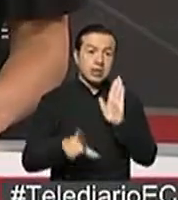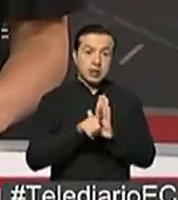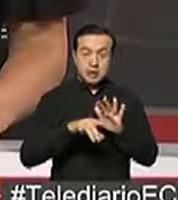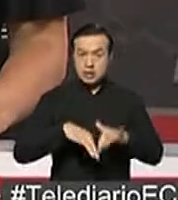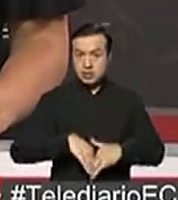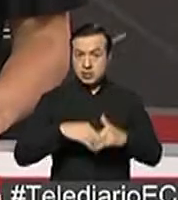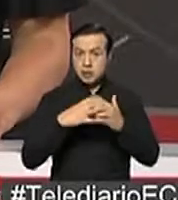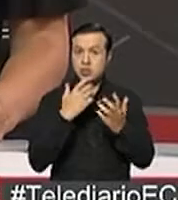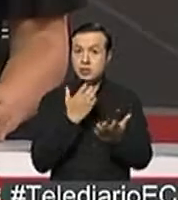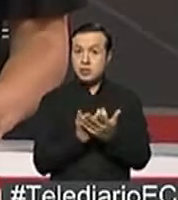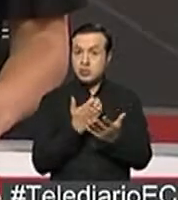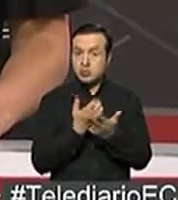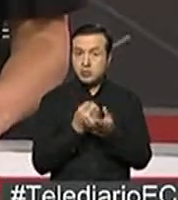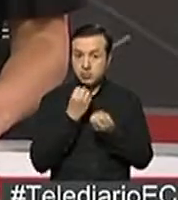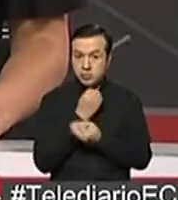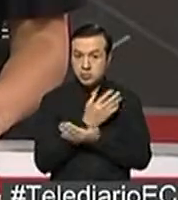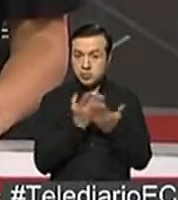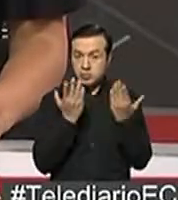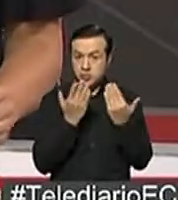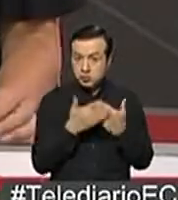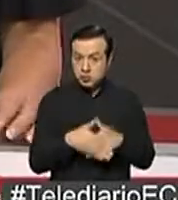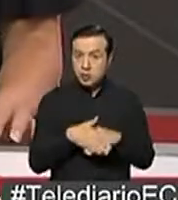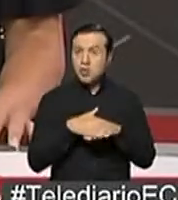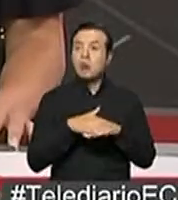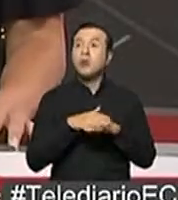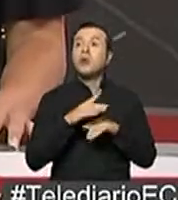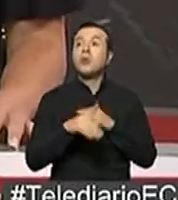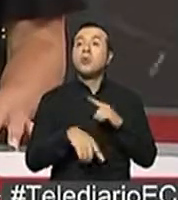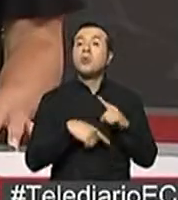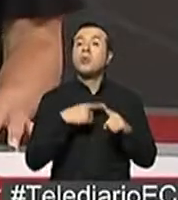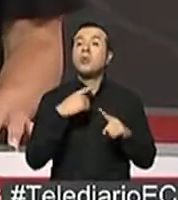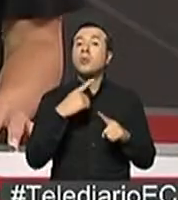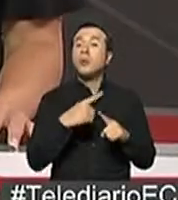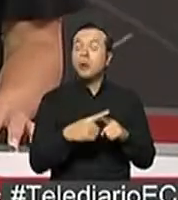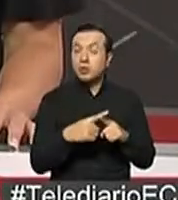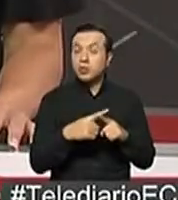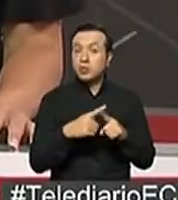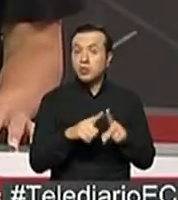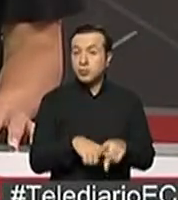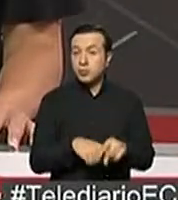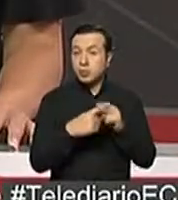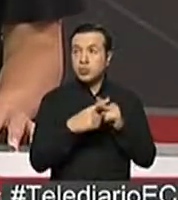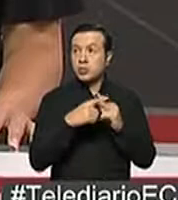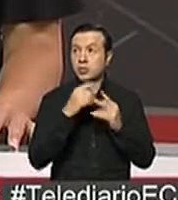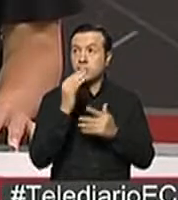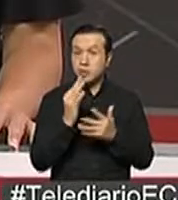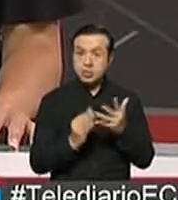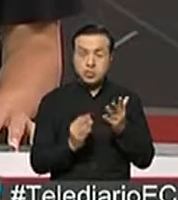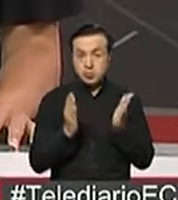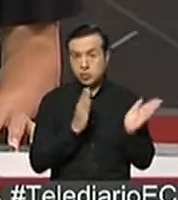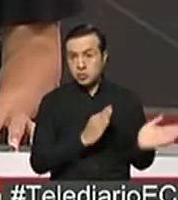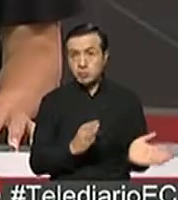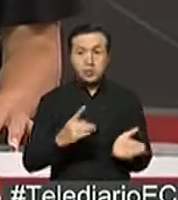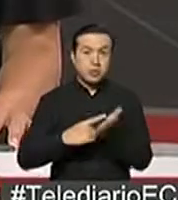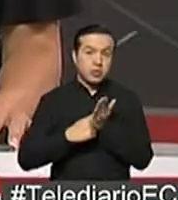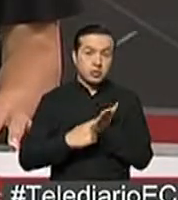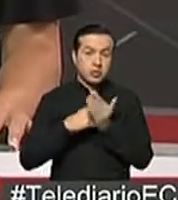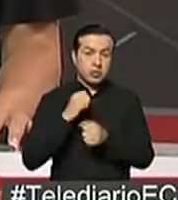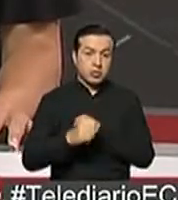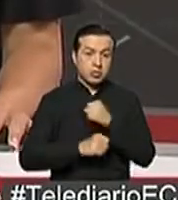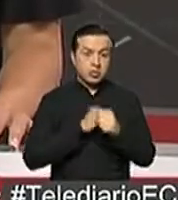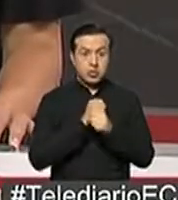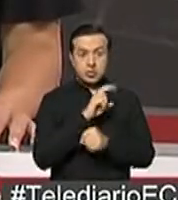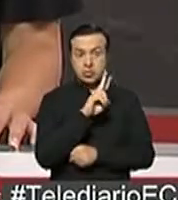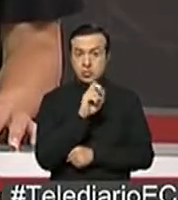Crecimiento Económico. Se prevé cerrar el análisis de este proyecto de normativa para iniciar el tratamiento de la proforma presupuestaria del año